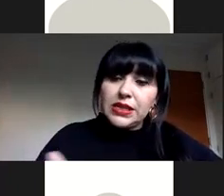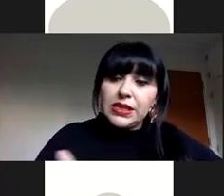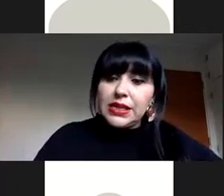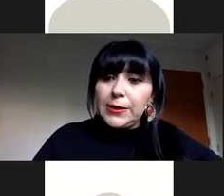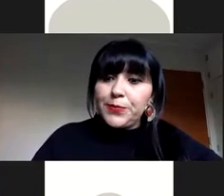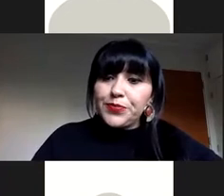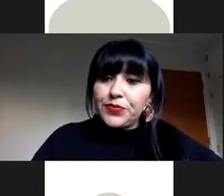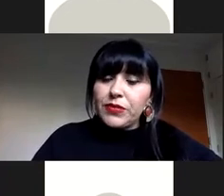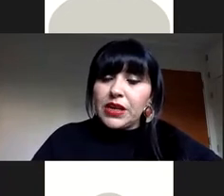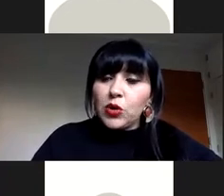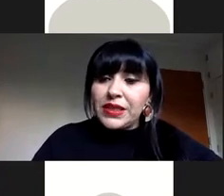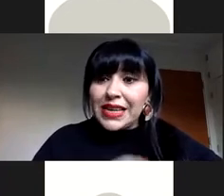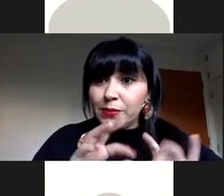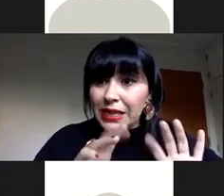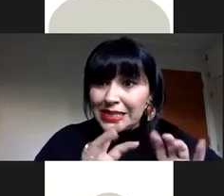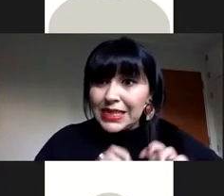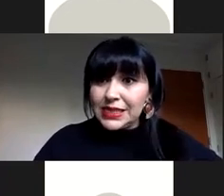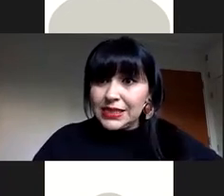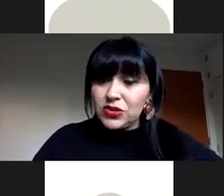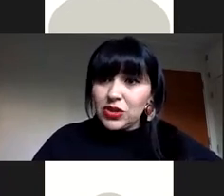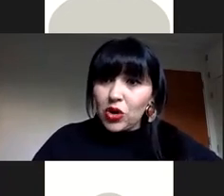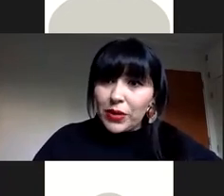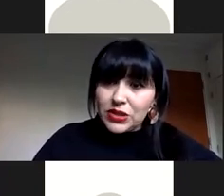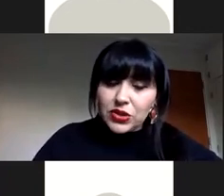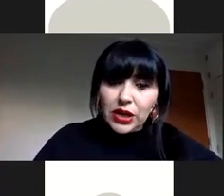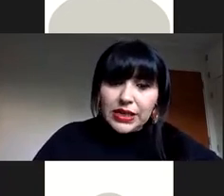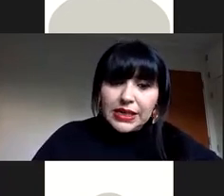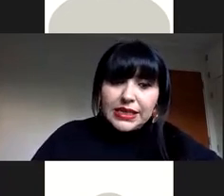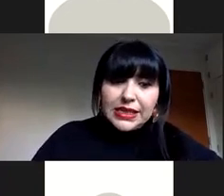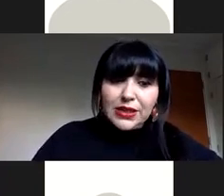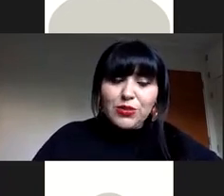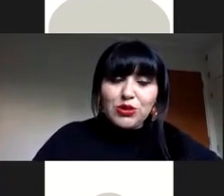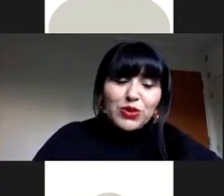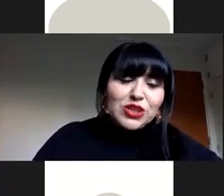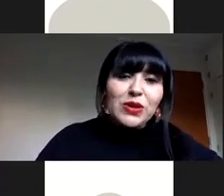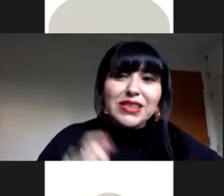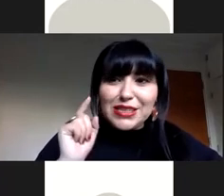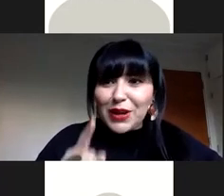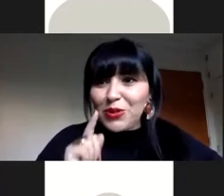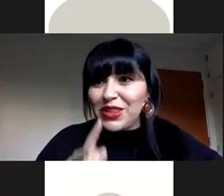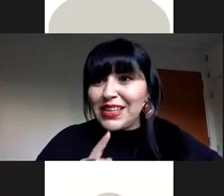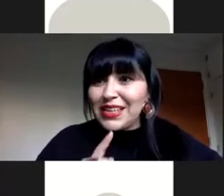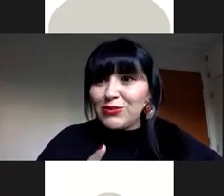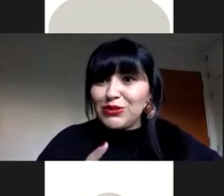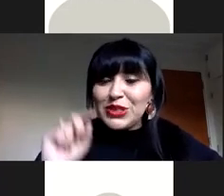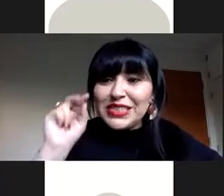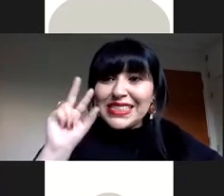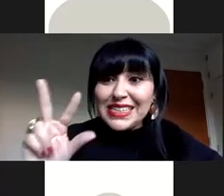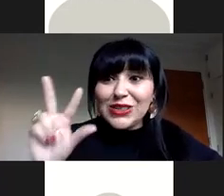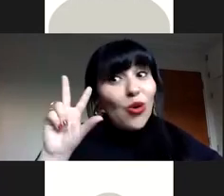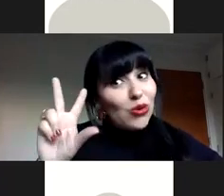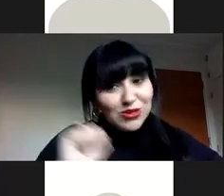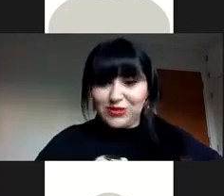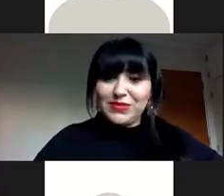pueden comentar en el chat, ¿no es cierto?, con Marisol, y por supuesto participar porque hoy día tenemos